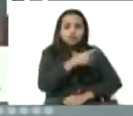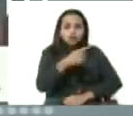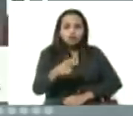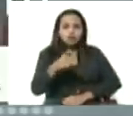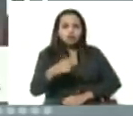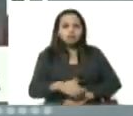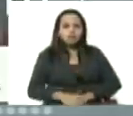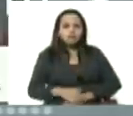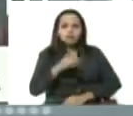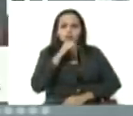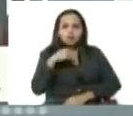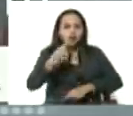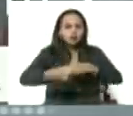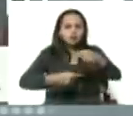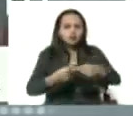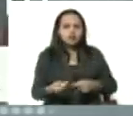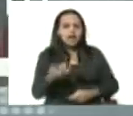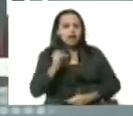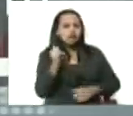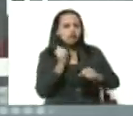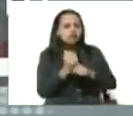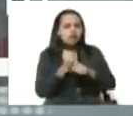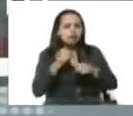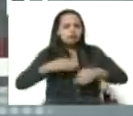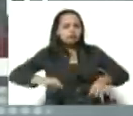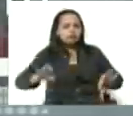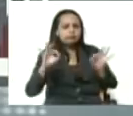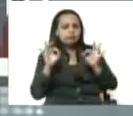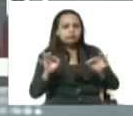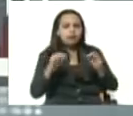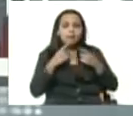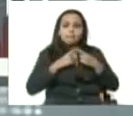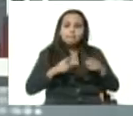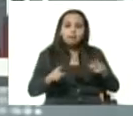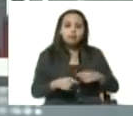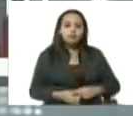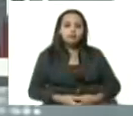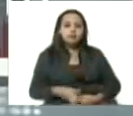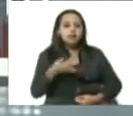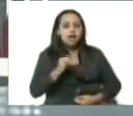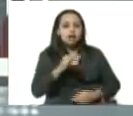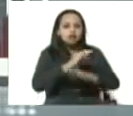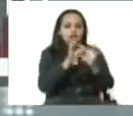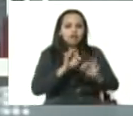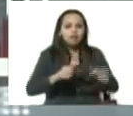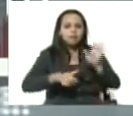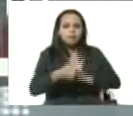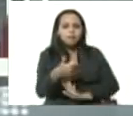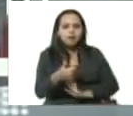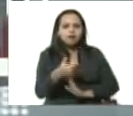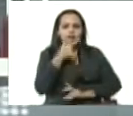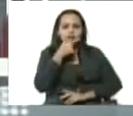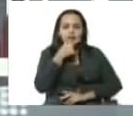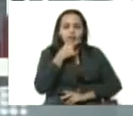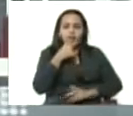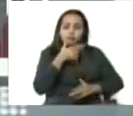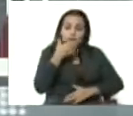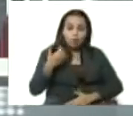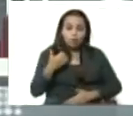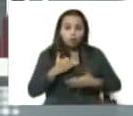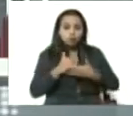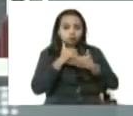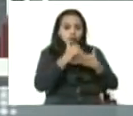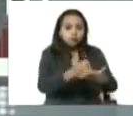se compliquen. Es un ardua labor, pero bueno, ha sido el mecanismo más efectivo, además de la cuarentena y